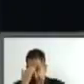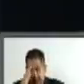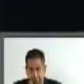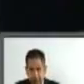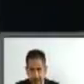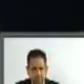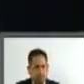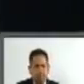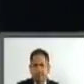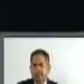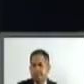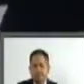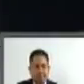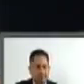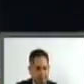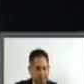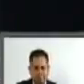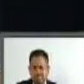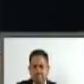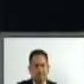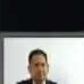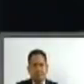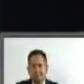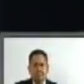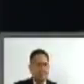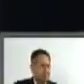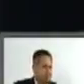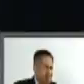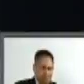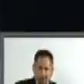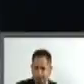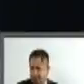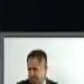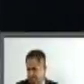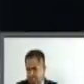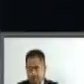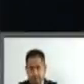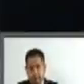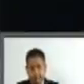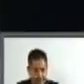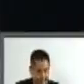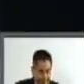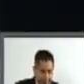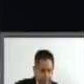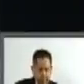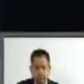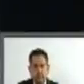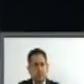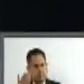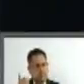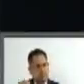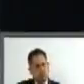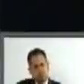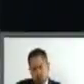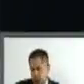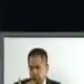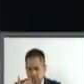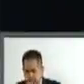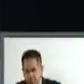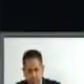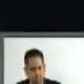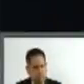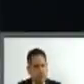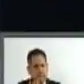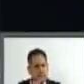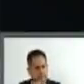libre tránsito de personas y mano de obra. Este intercambio, realizado de manera ordenada, enriquece a